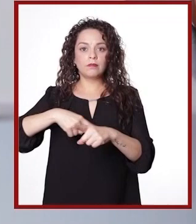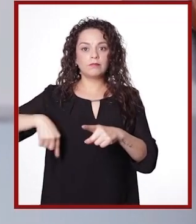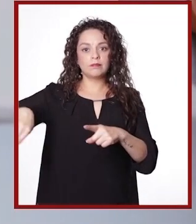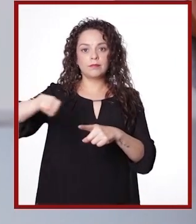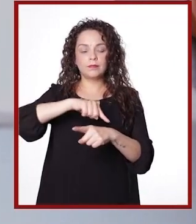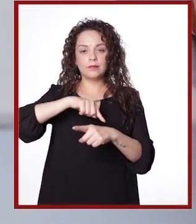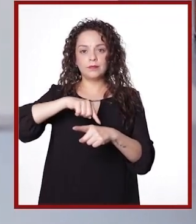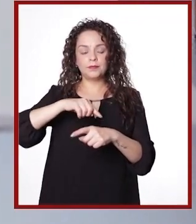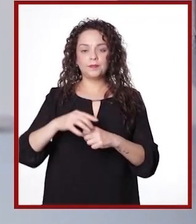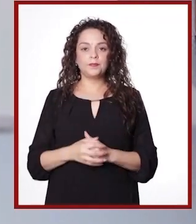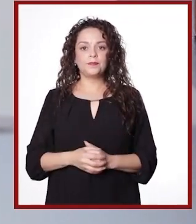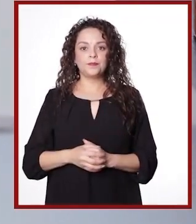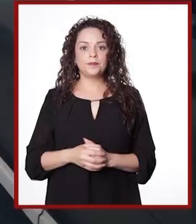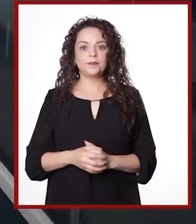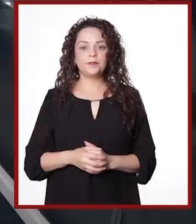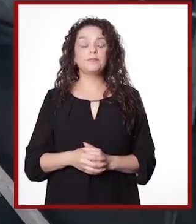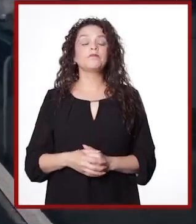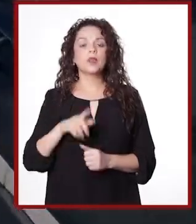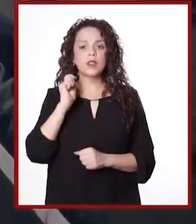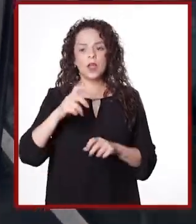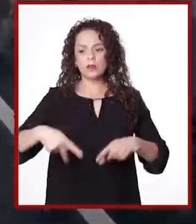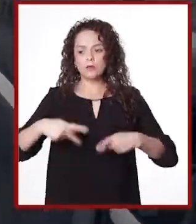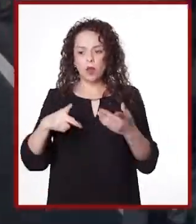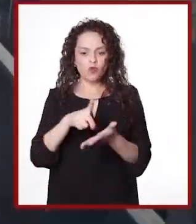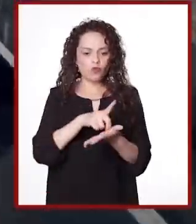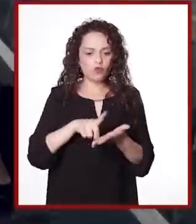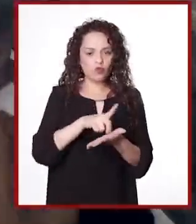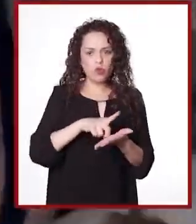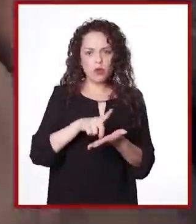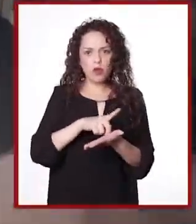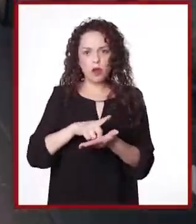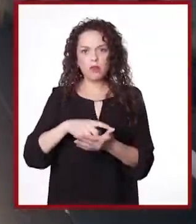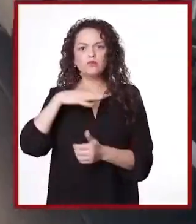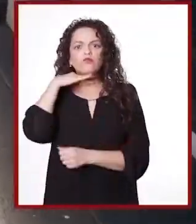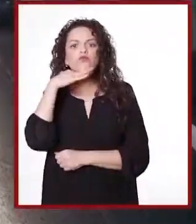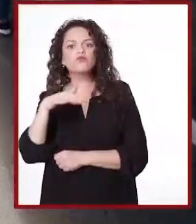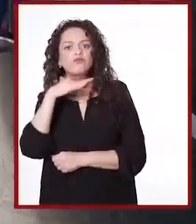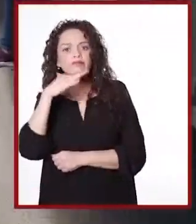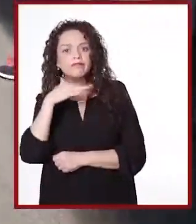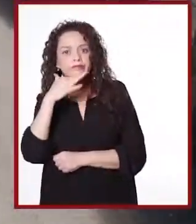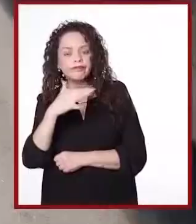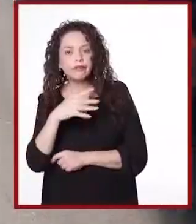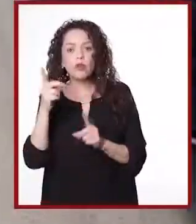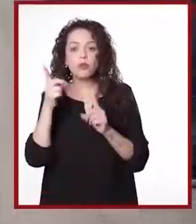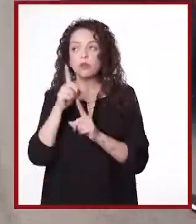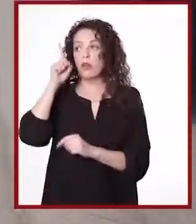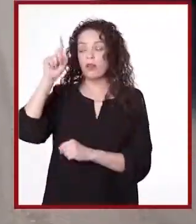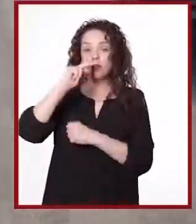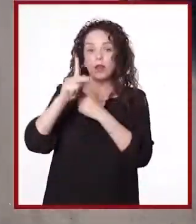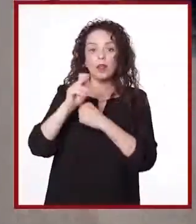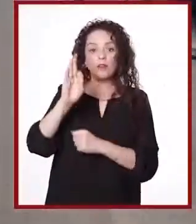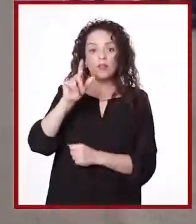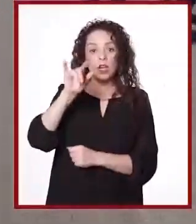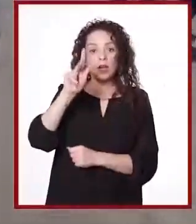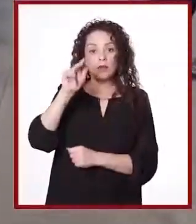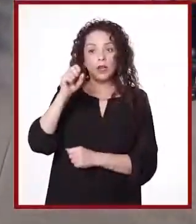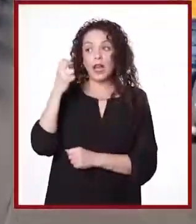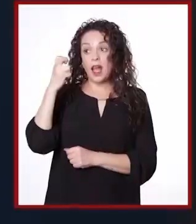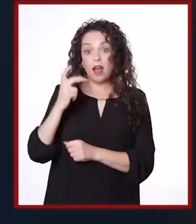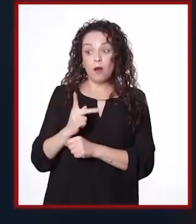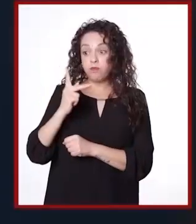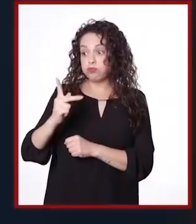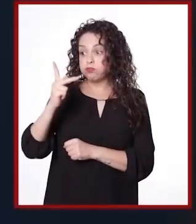la trágica historia en torno al mercado de drogas, corrupción y política en Filipinas. Que esas historias no se repliquen, por